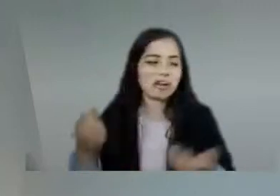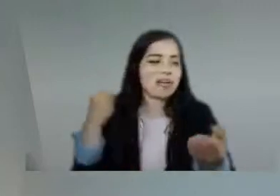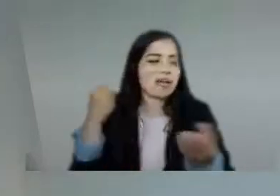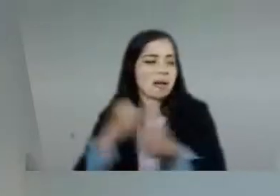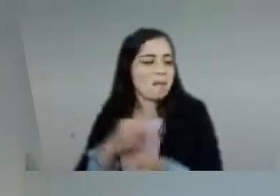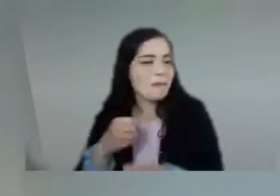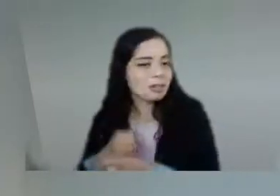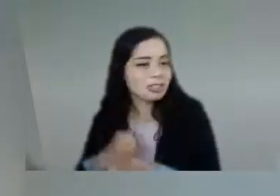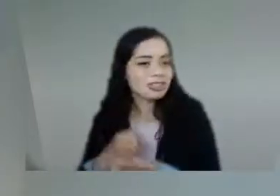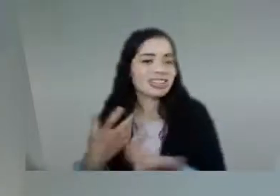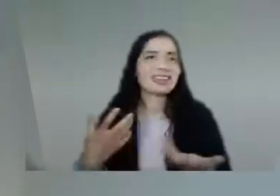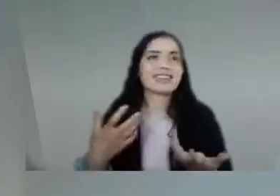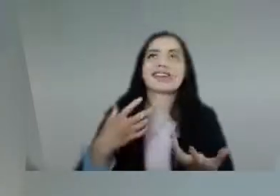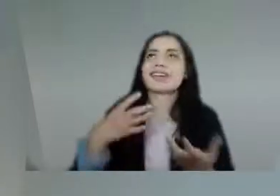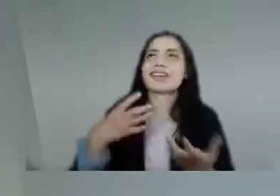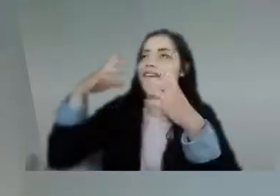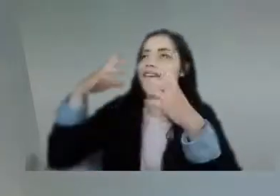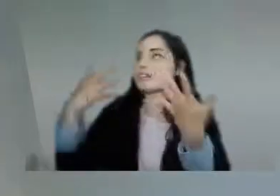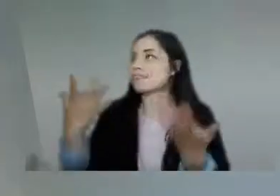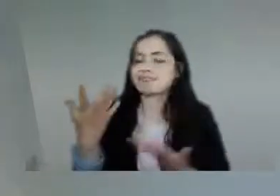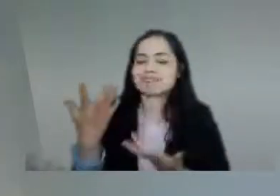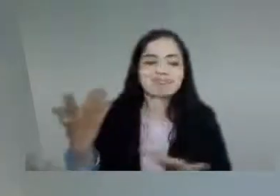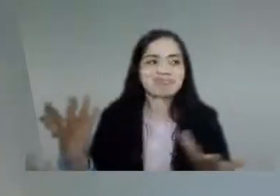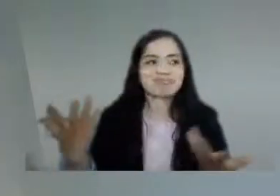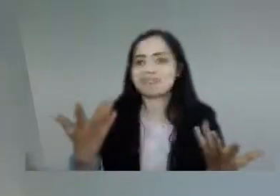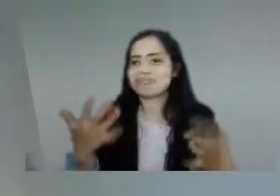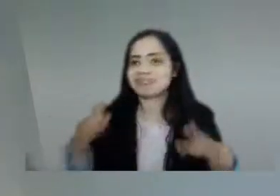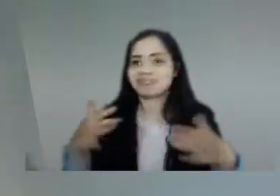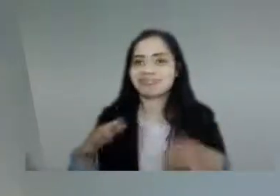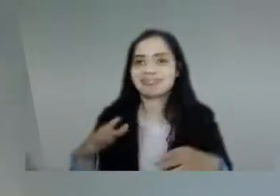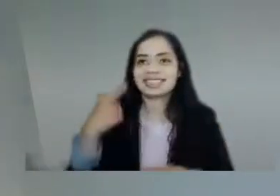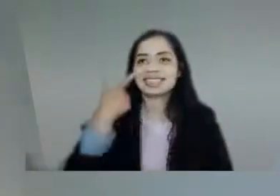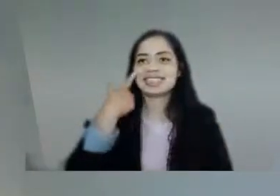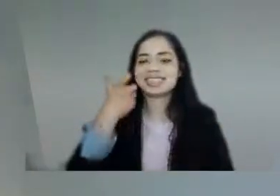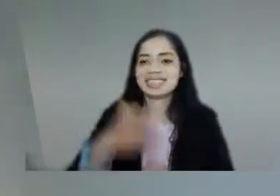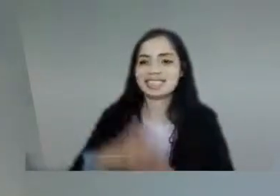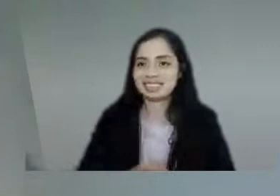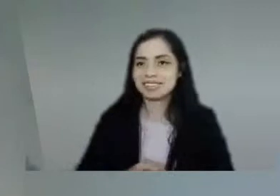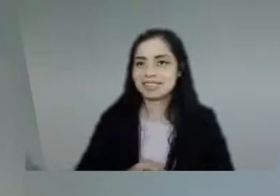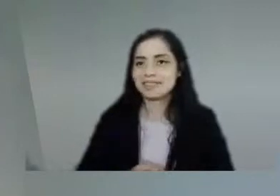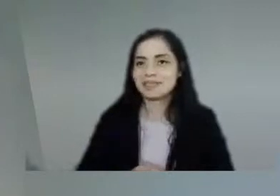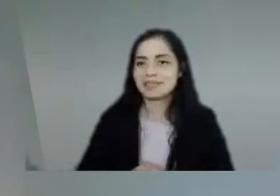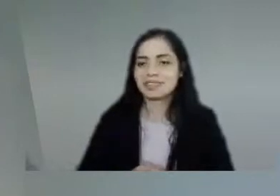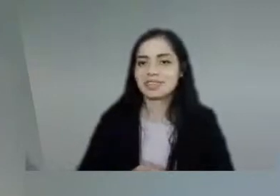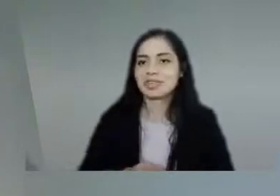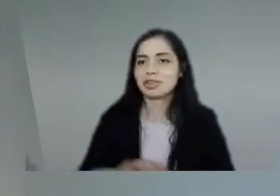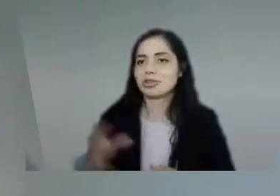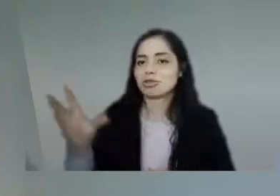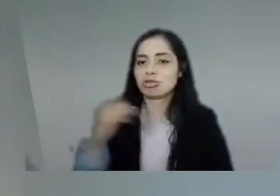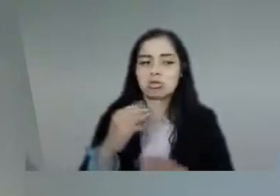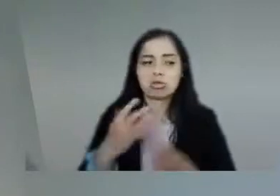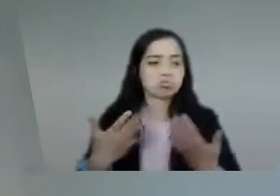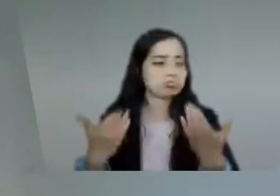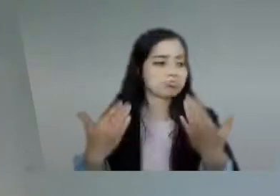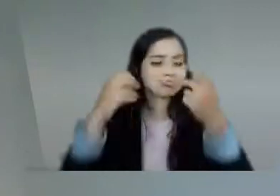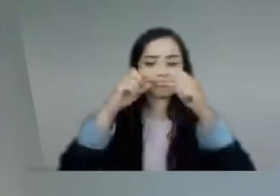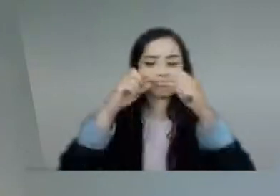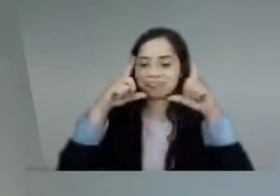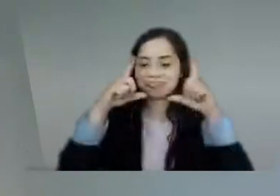de tal forma que, o sea, como que nunca había así imprevistos que no fueran fáciles de solucionar. Pero